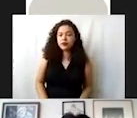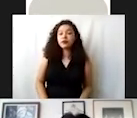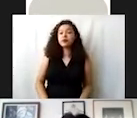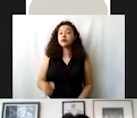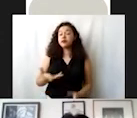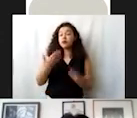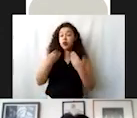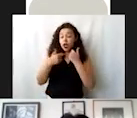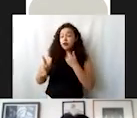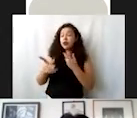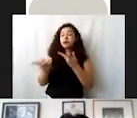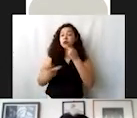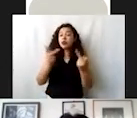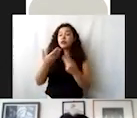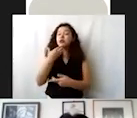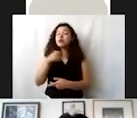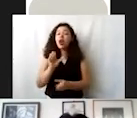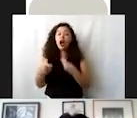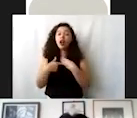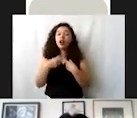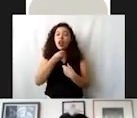puede abrir su micrófono.